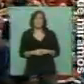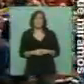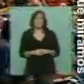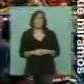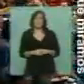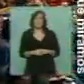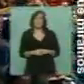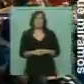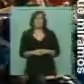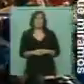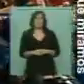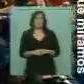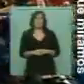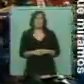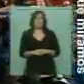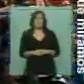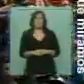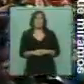seguramente